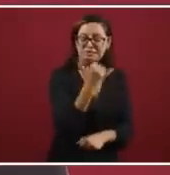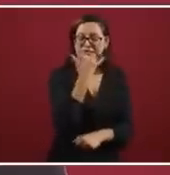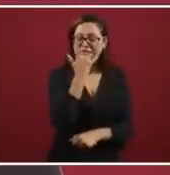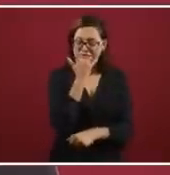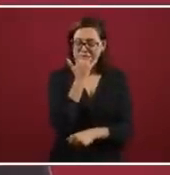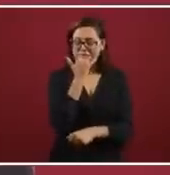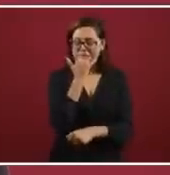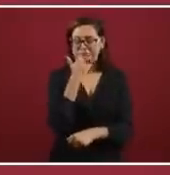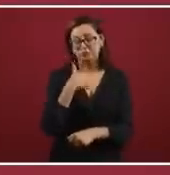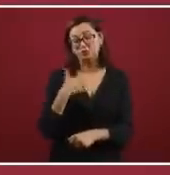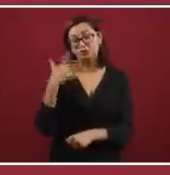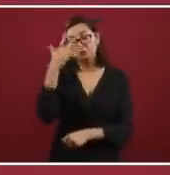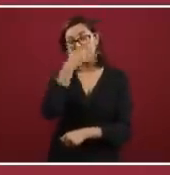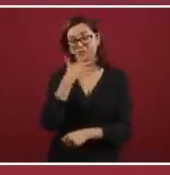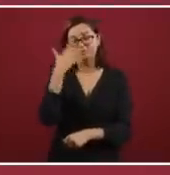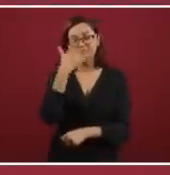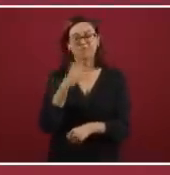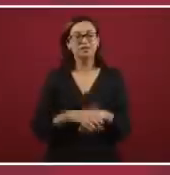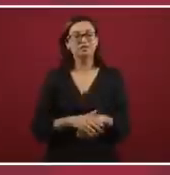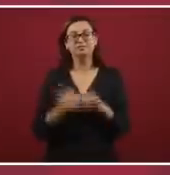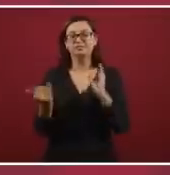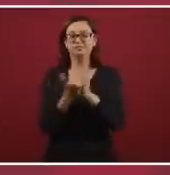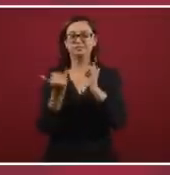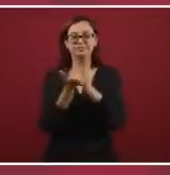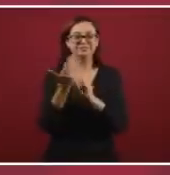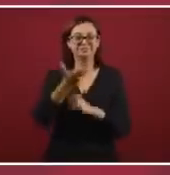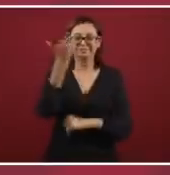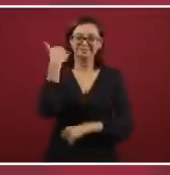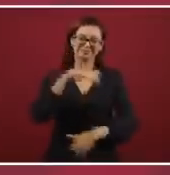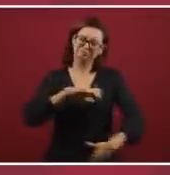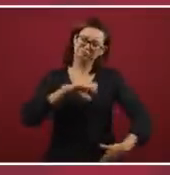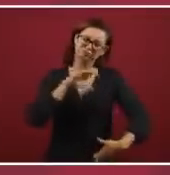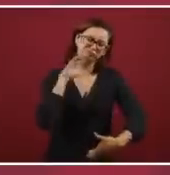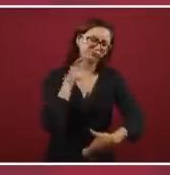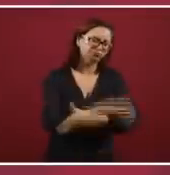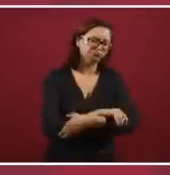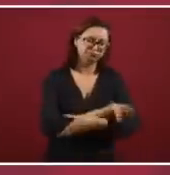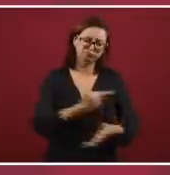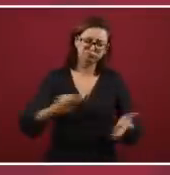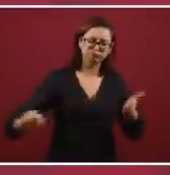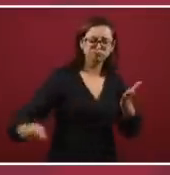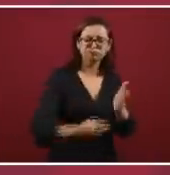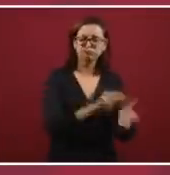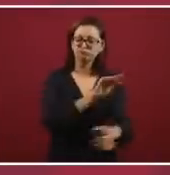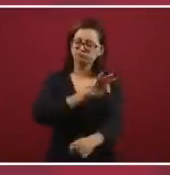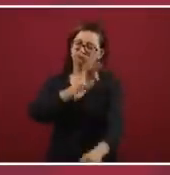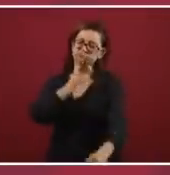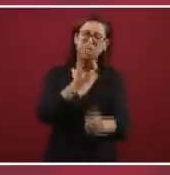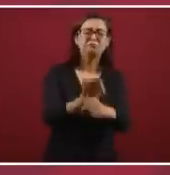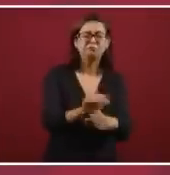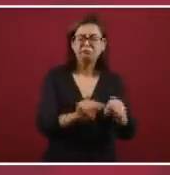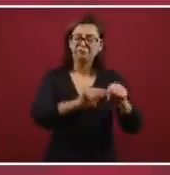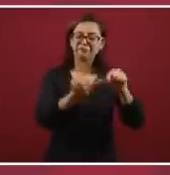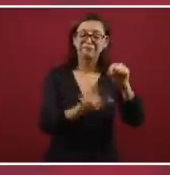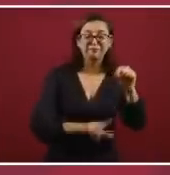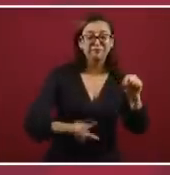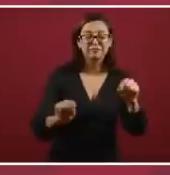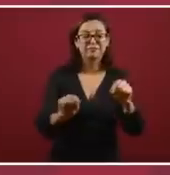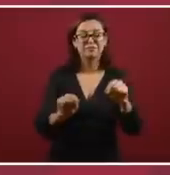al pacto, ¿se acuerdan el pacto que firmaron? Pacto por México,